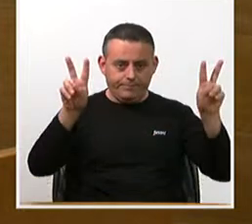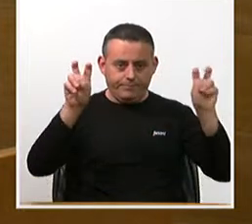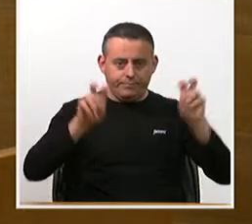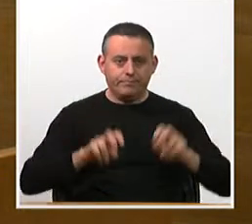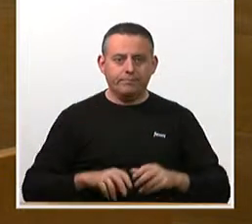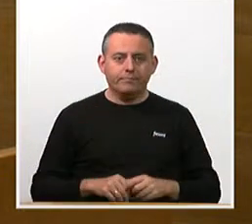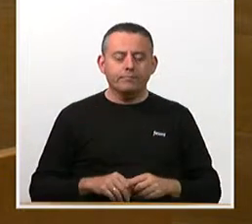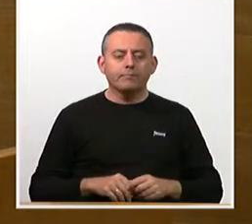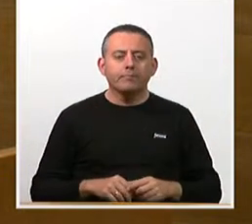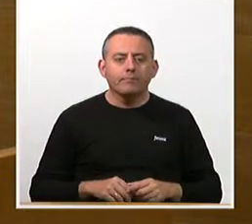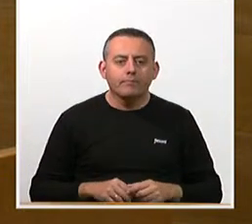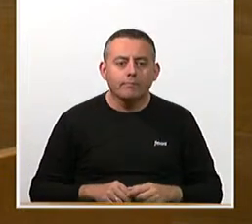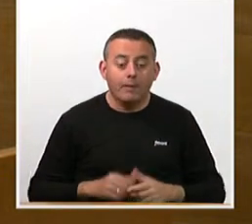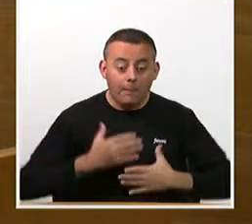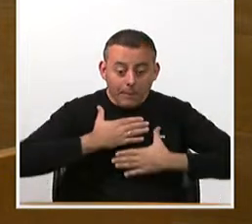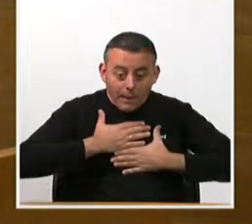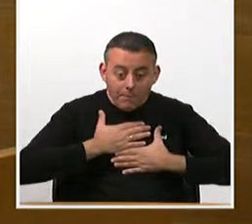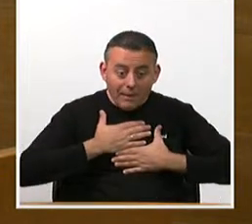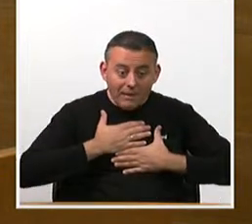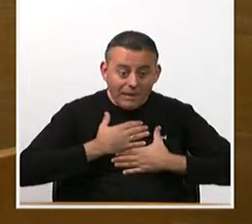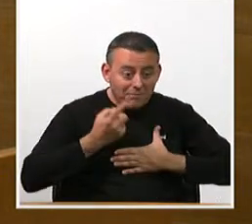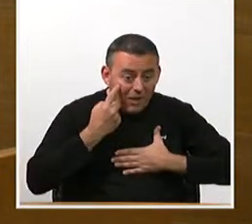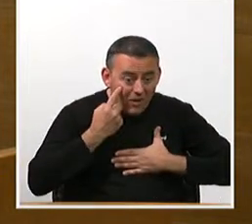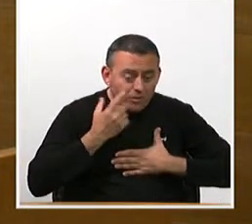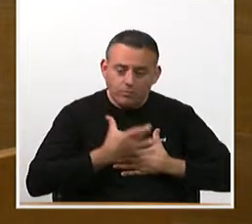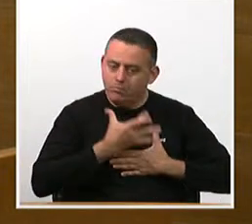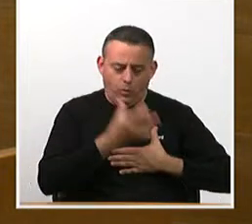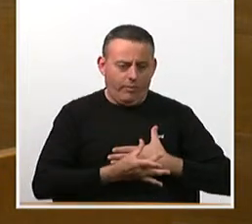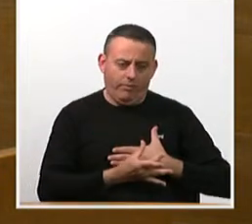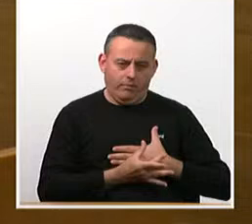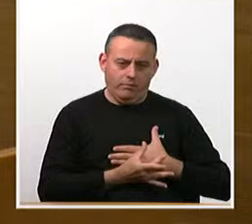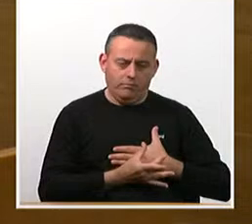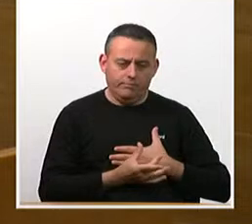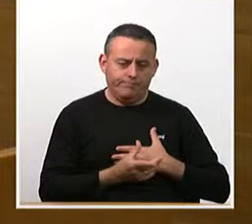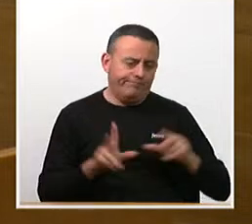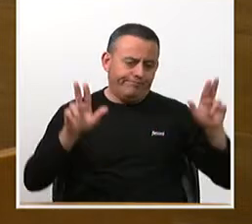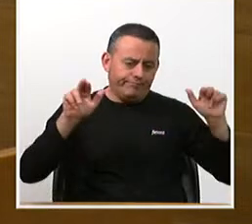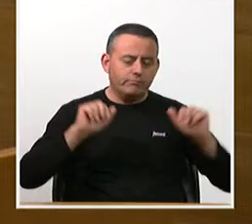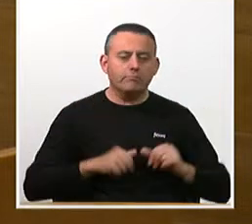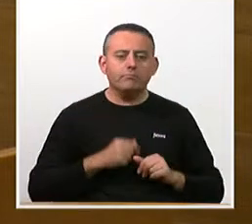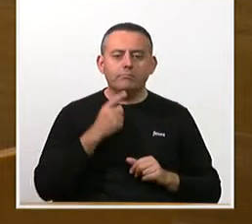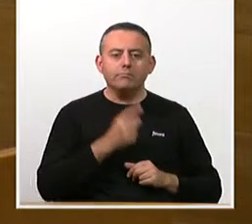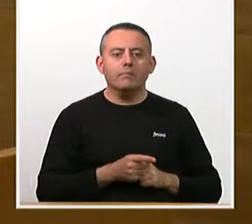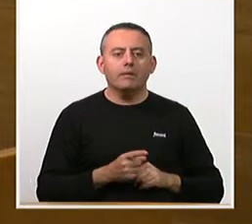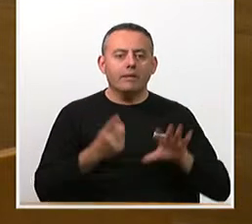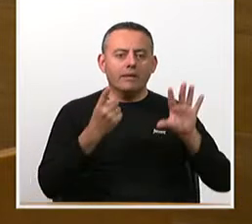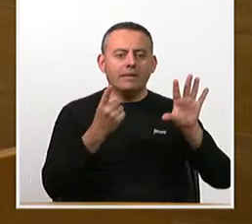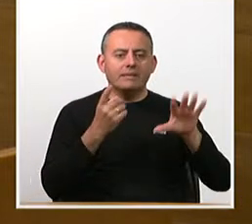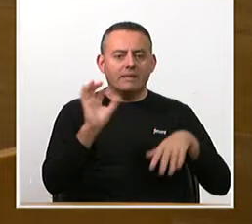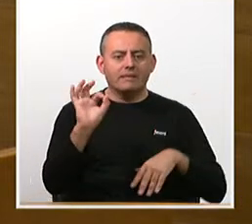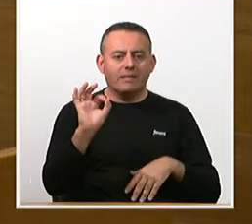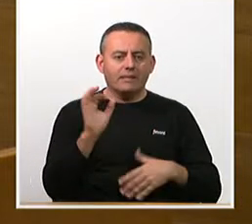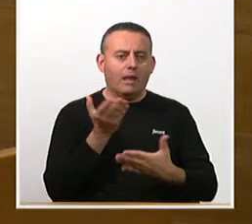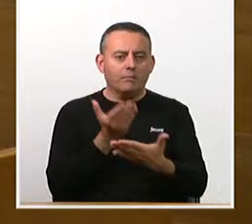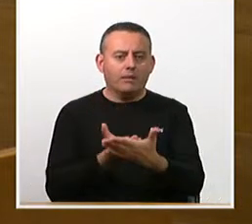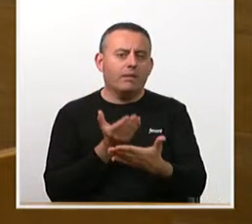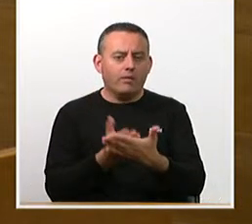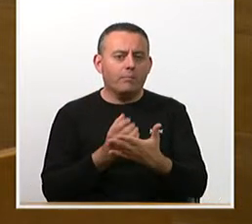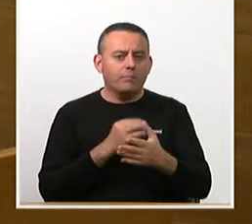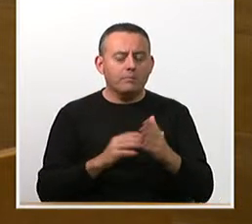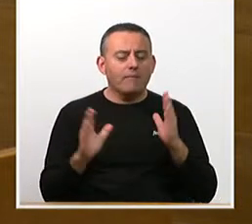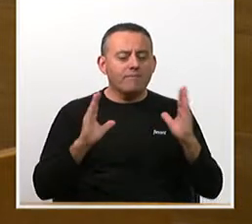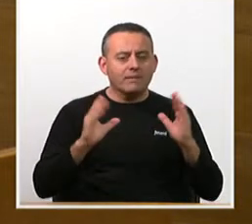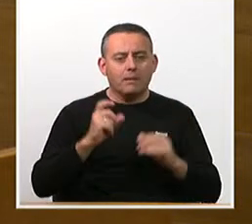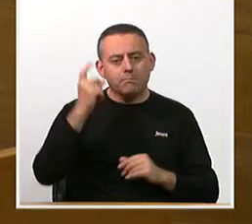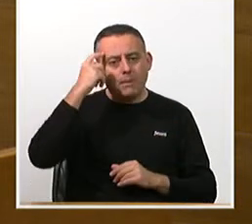daría vergüenza oír esto de este modo existían 60 peticiones en la fase de memoria económica